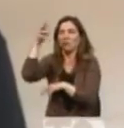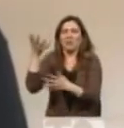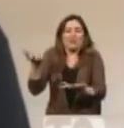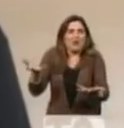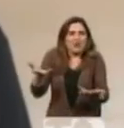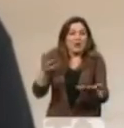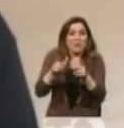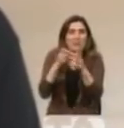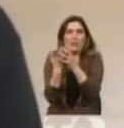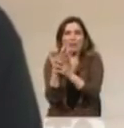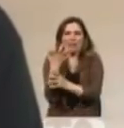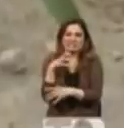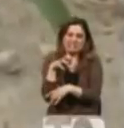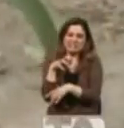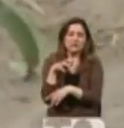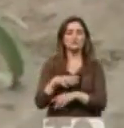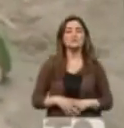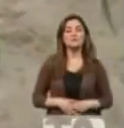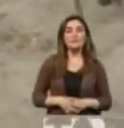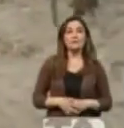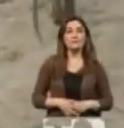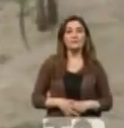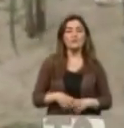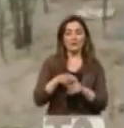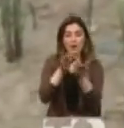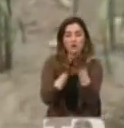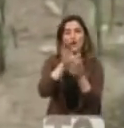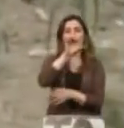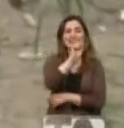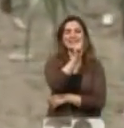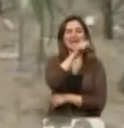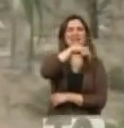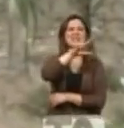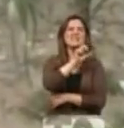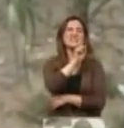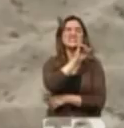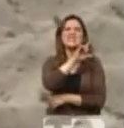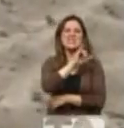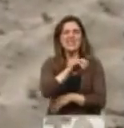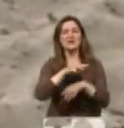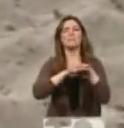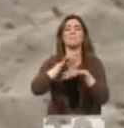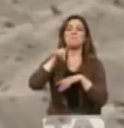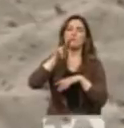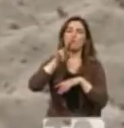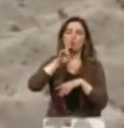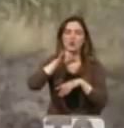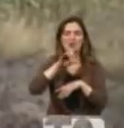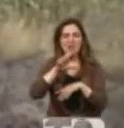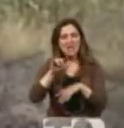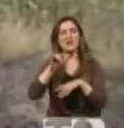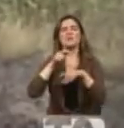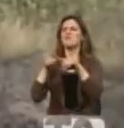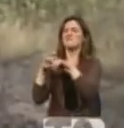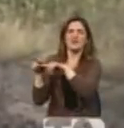están muriendo generalmente por ese cambio climático. Parte de los cantones de Saquicilí, Pujilí, Latacunga y Salcedo tienen suelos áridos.